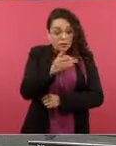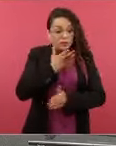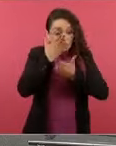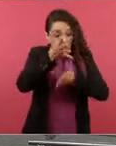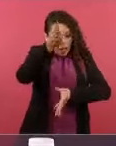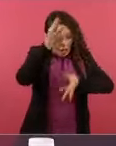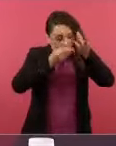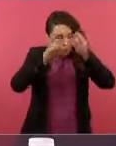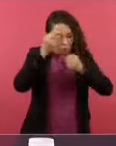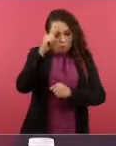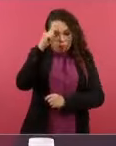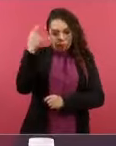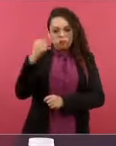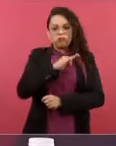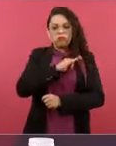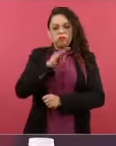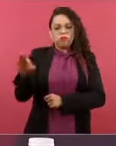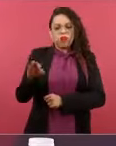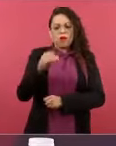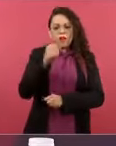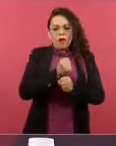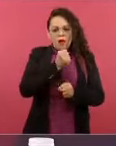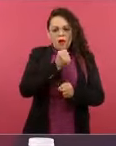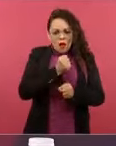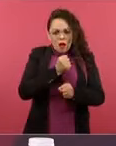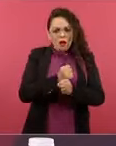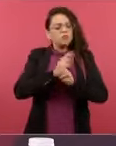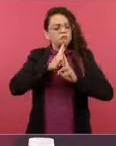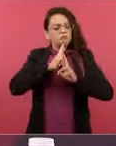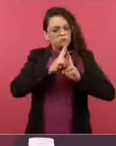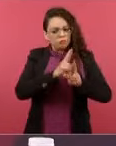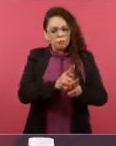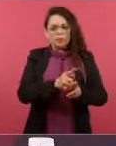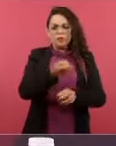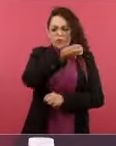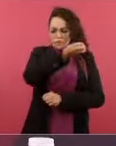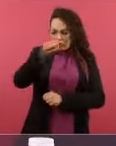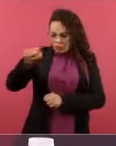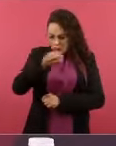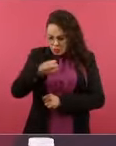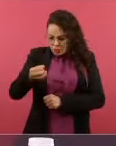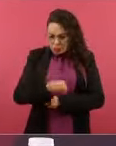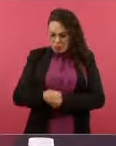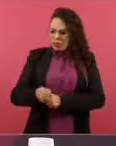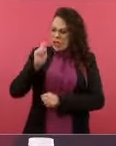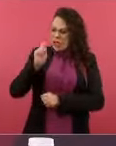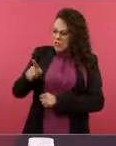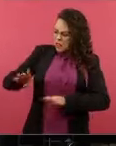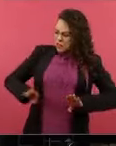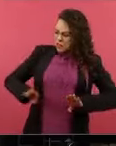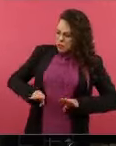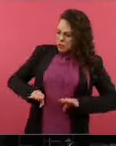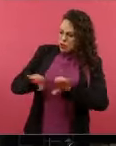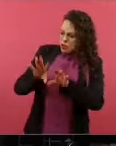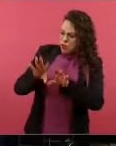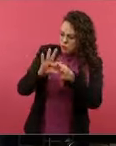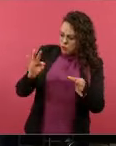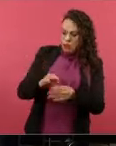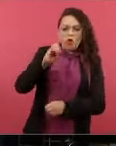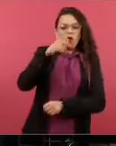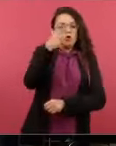capaces de responder ejercicios de narraciones, de descripciones, de características de la